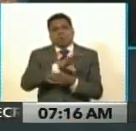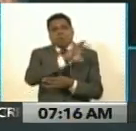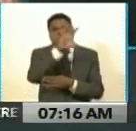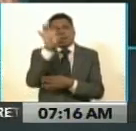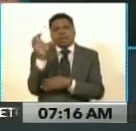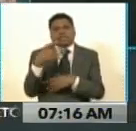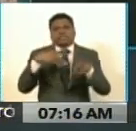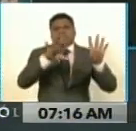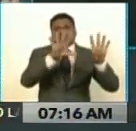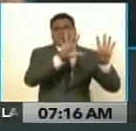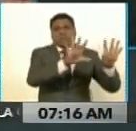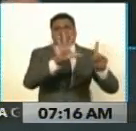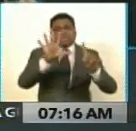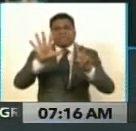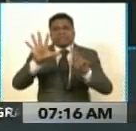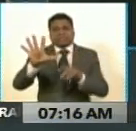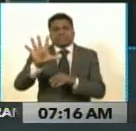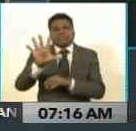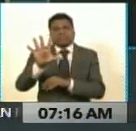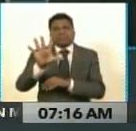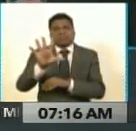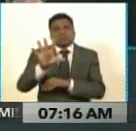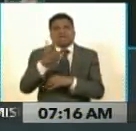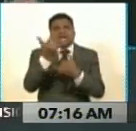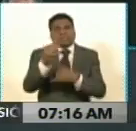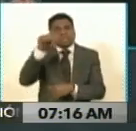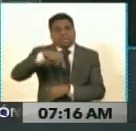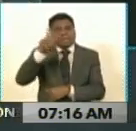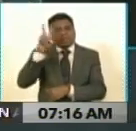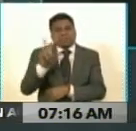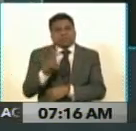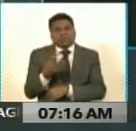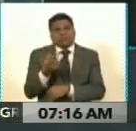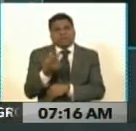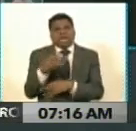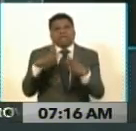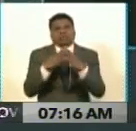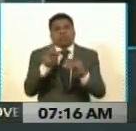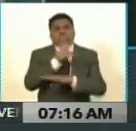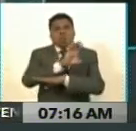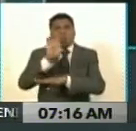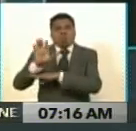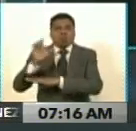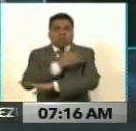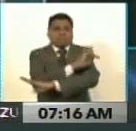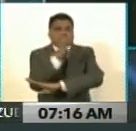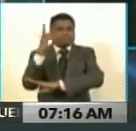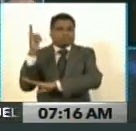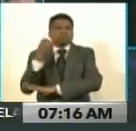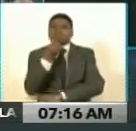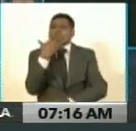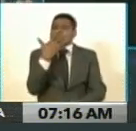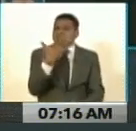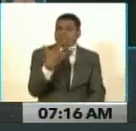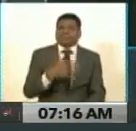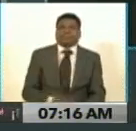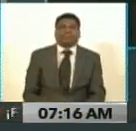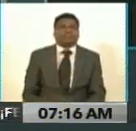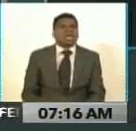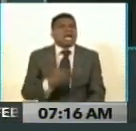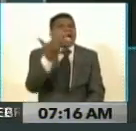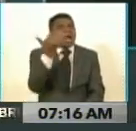a 95 octanos Y esa tiene Venezuela es la gasolina ecológica ahora bien Cuánto